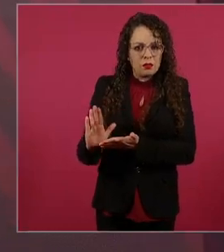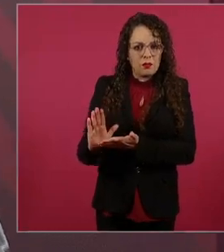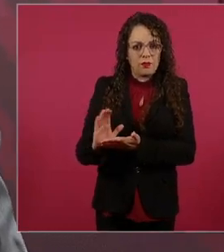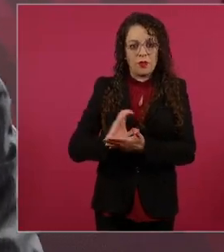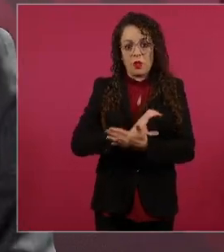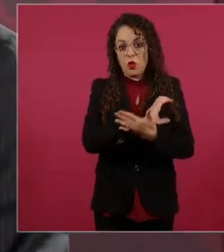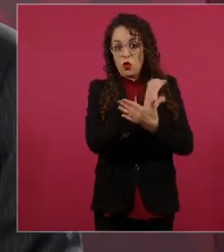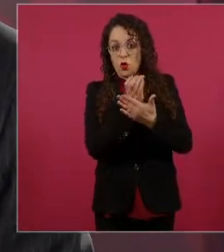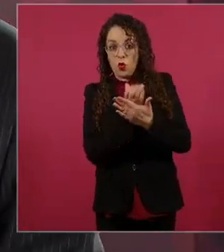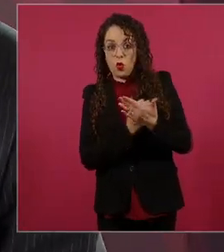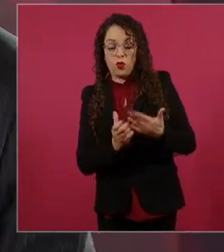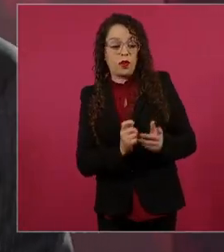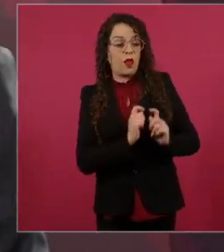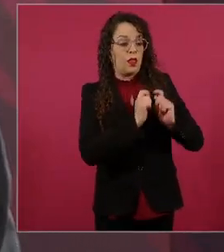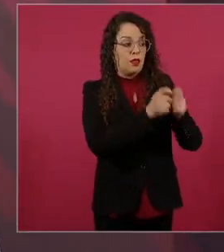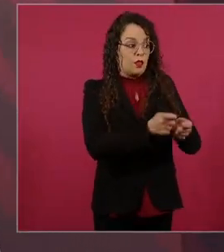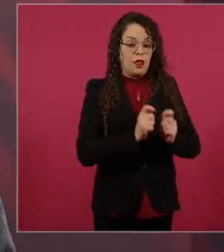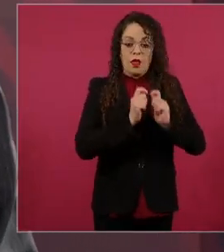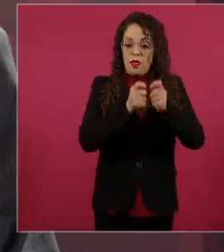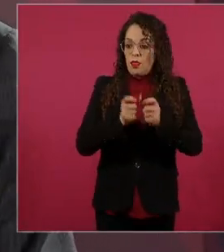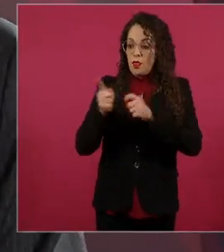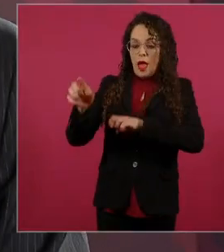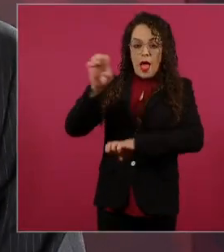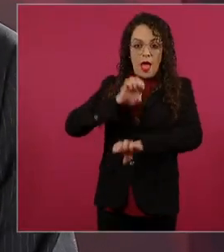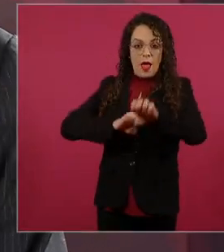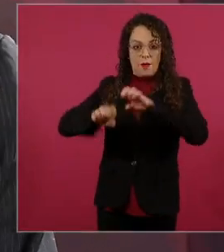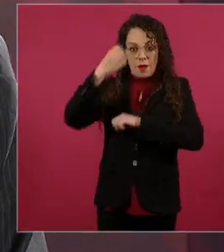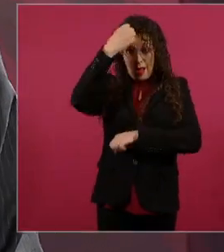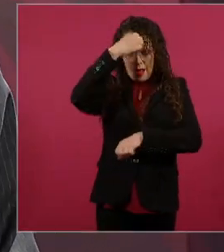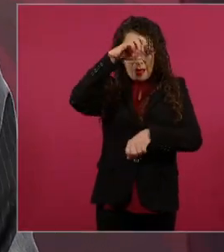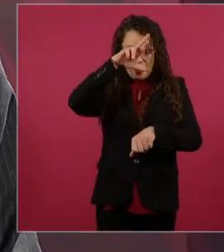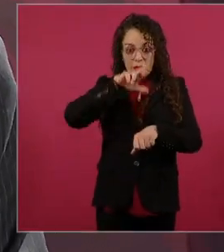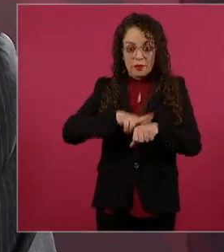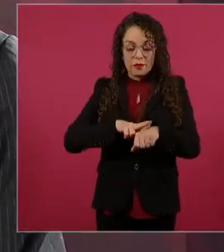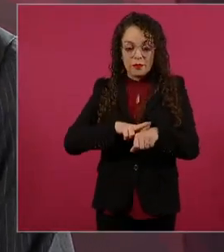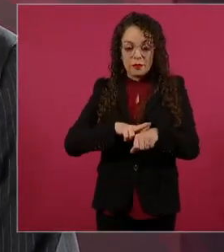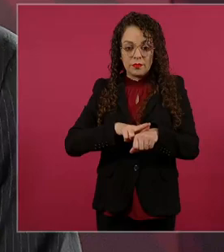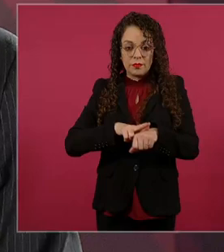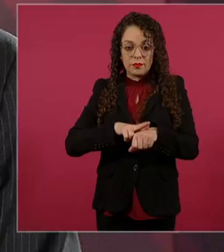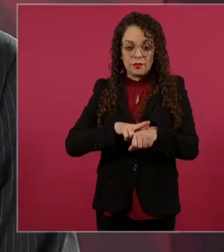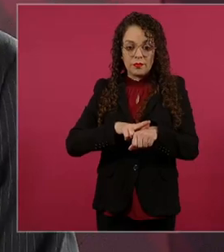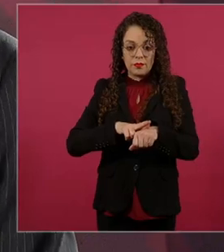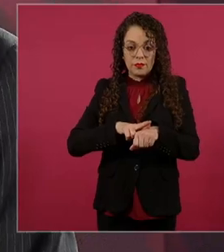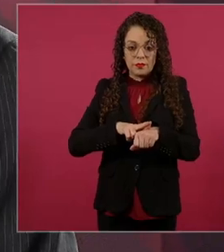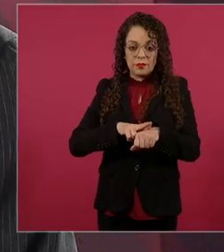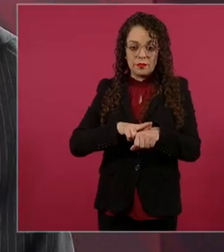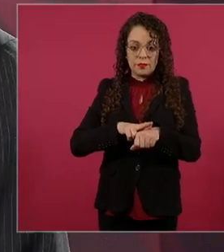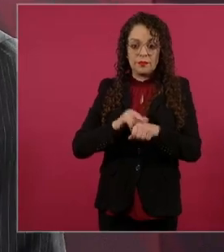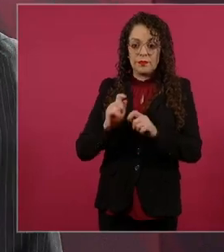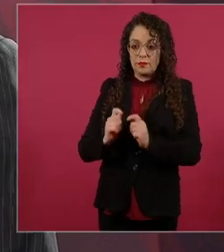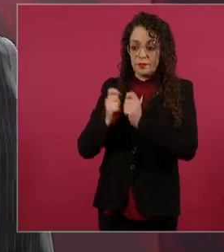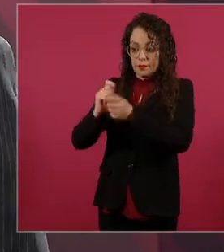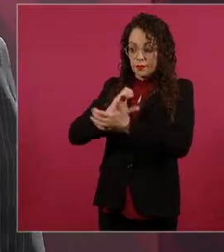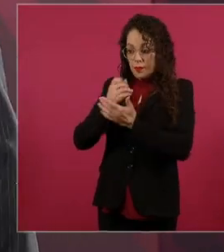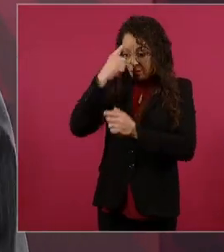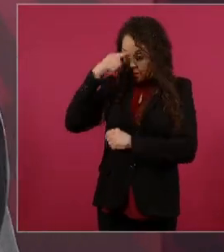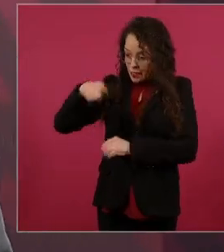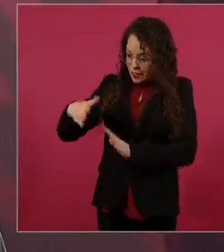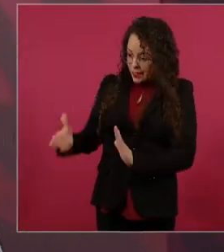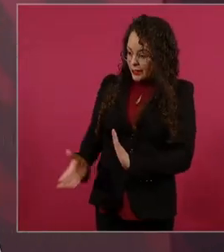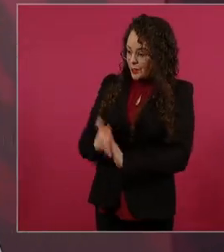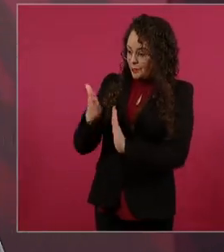y subvenciones para construir los ferrocarriles de repente